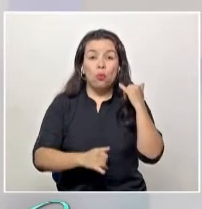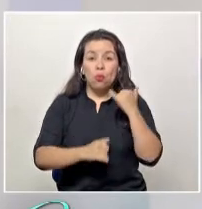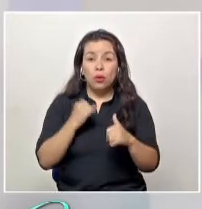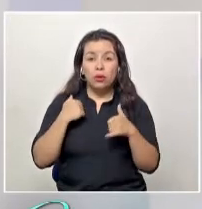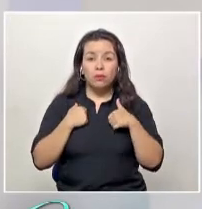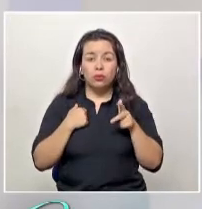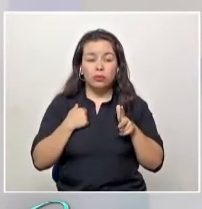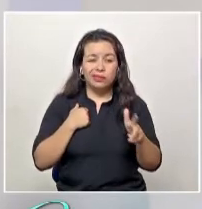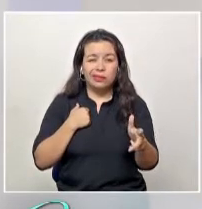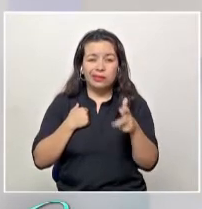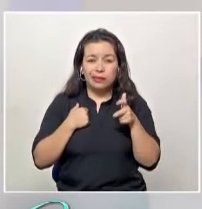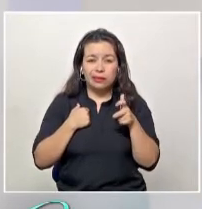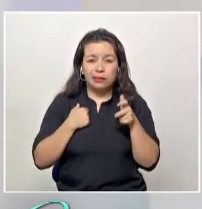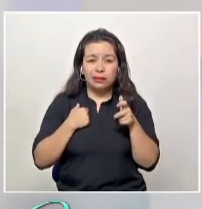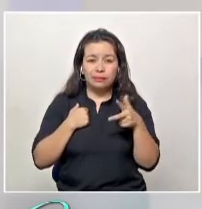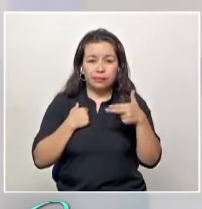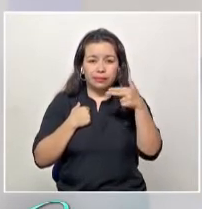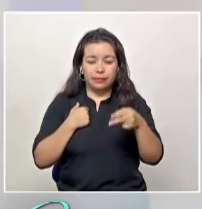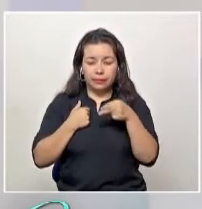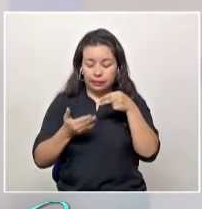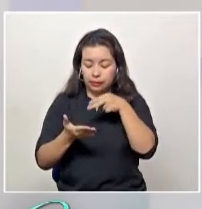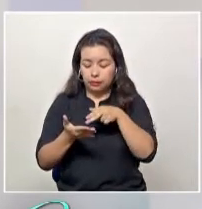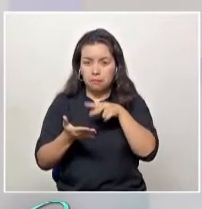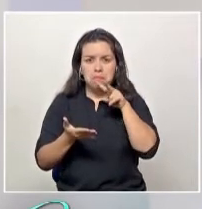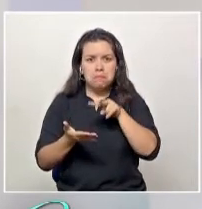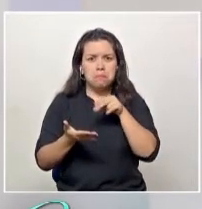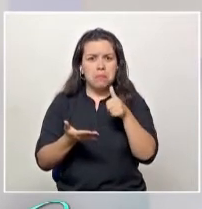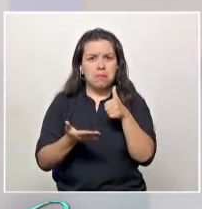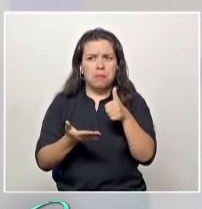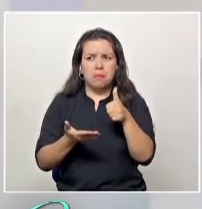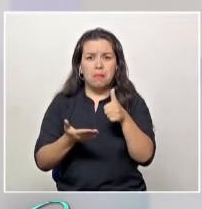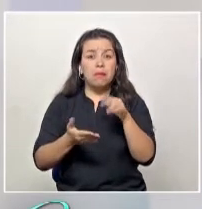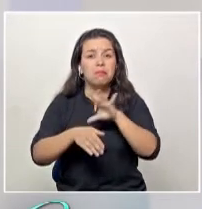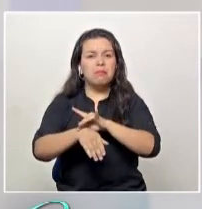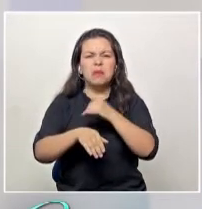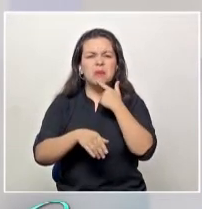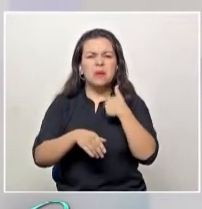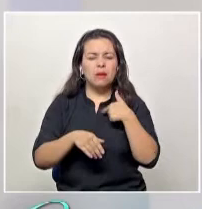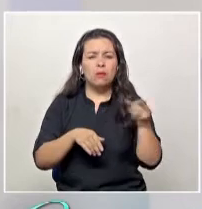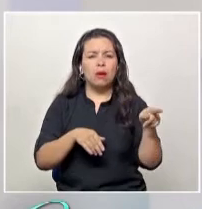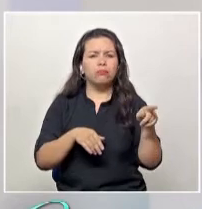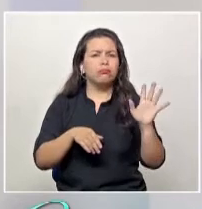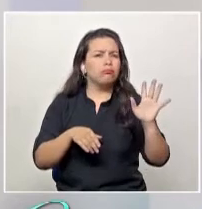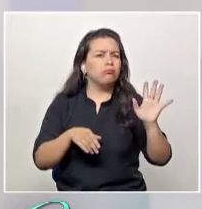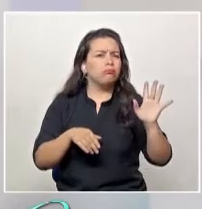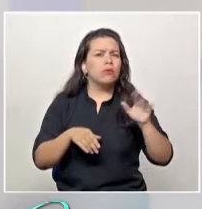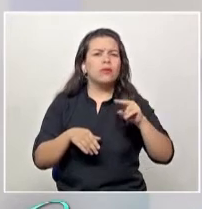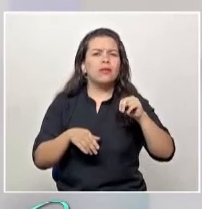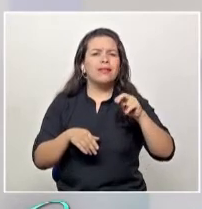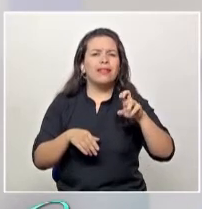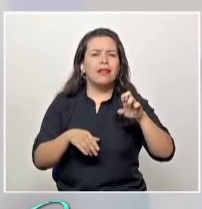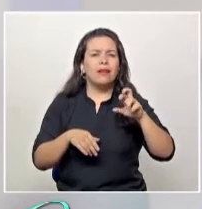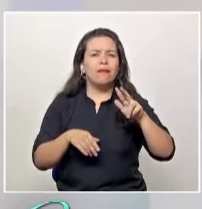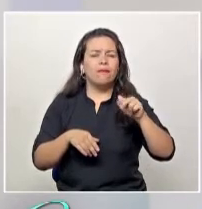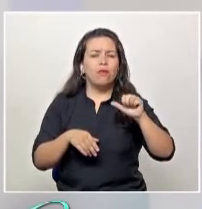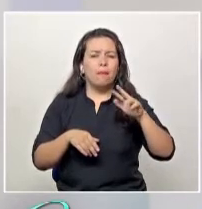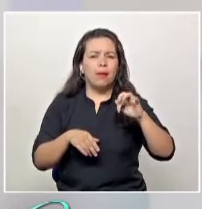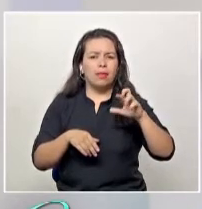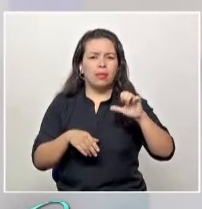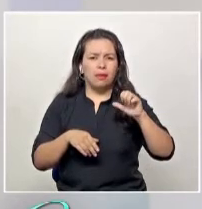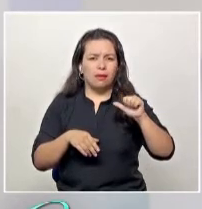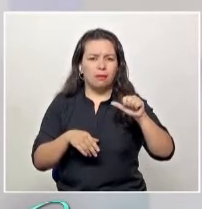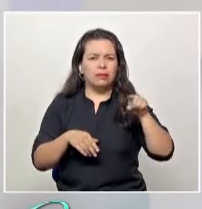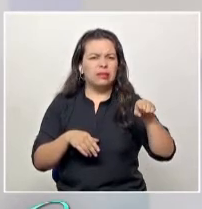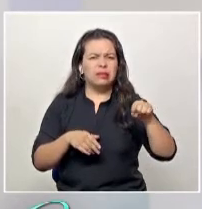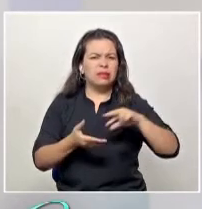biopsia. Todo le sale bien. El médico le dijo que él tenía nefropatía y le dice que